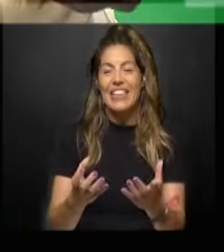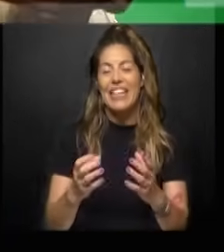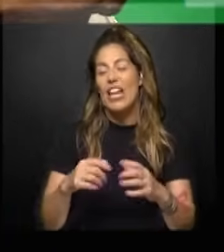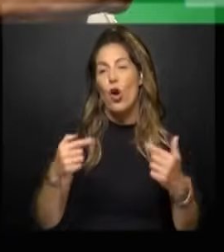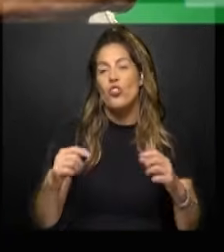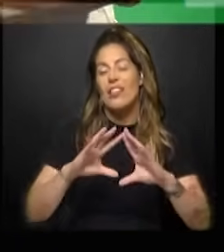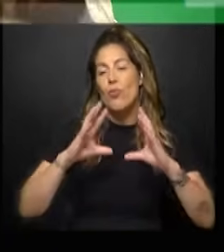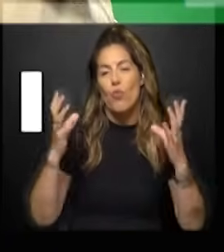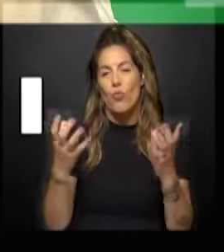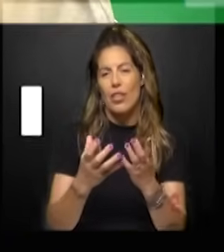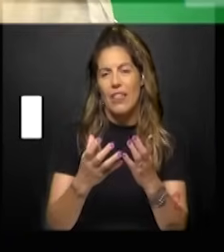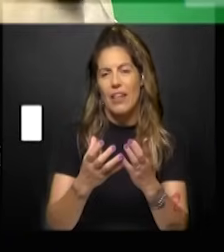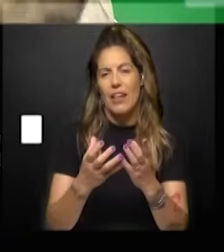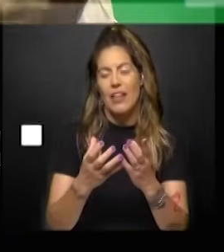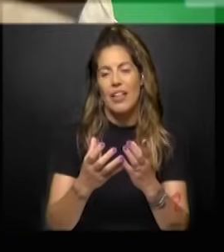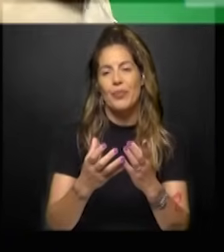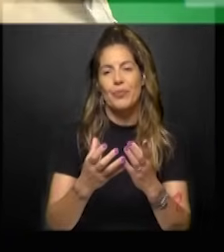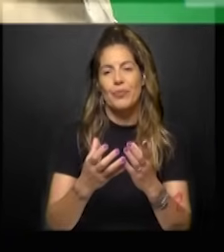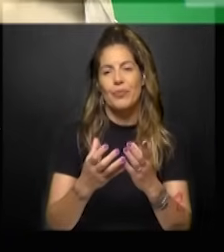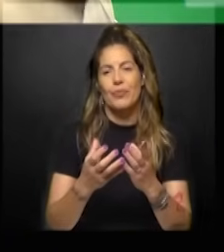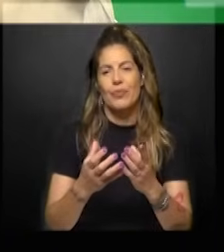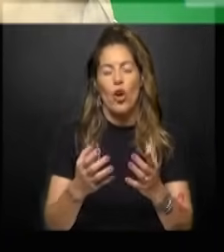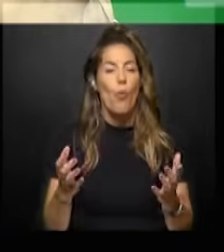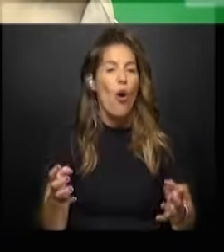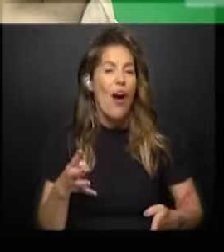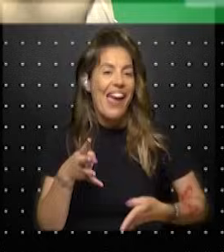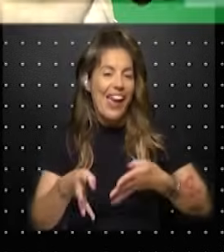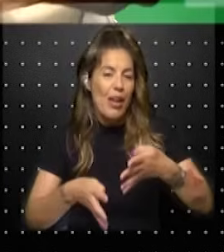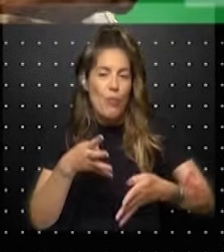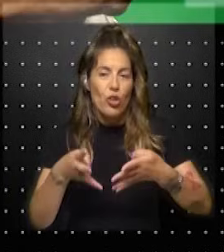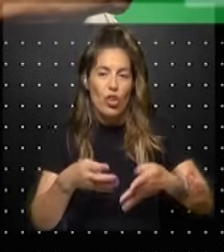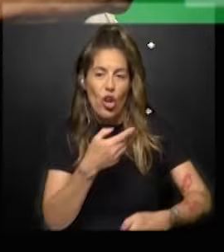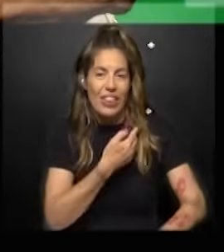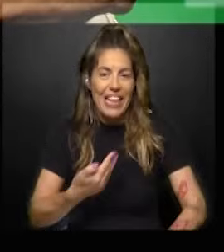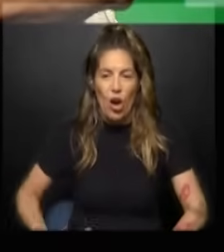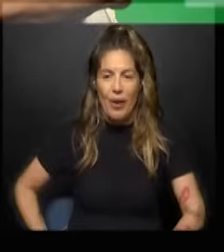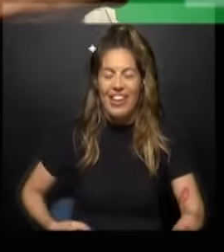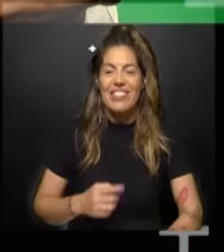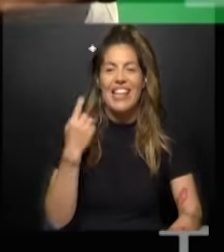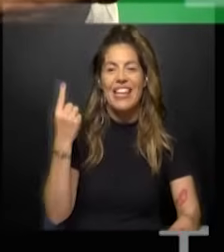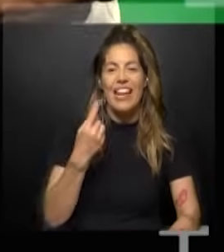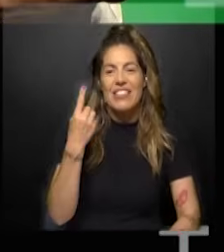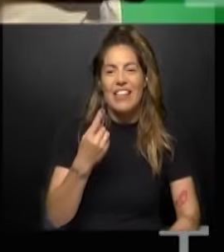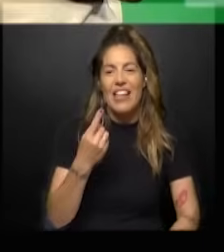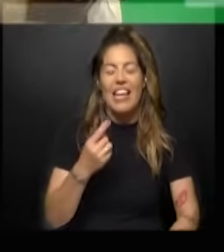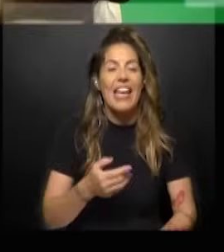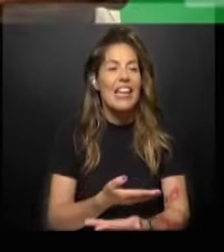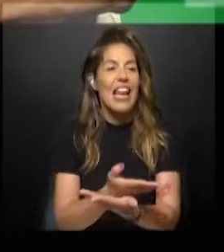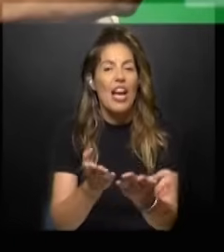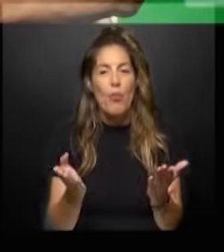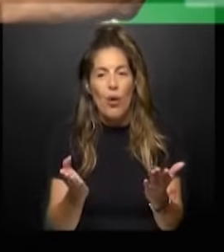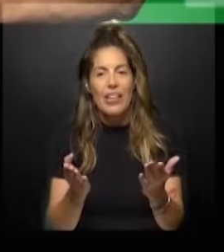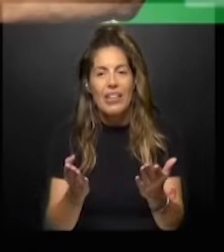universales, ya que hace el motor de la gobernanza internacional y la que refleja a